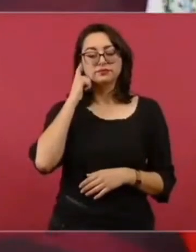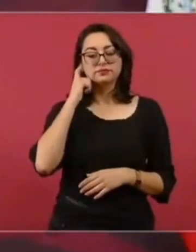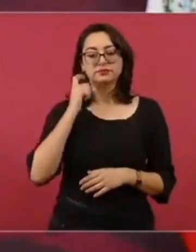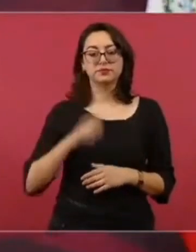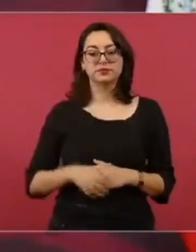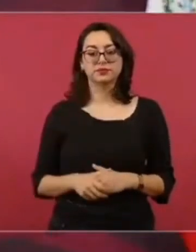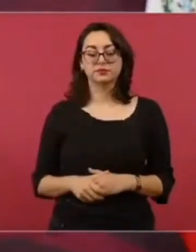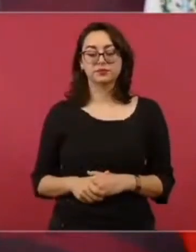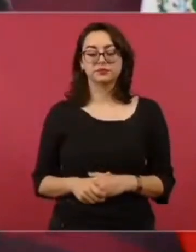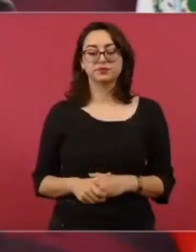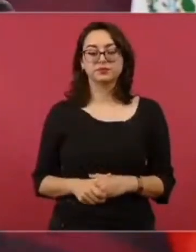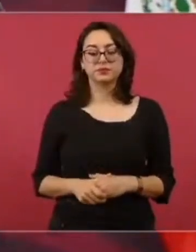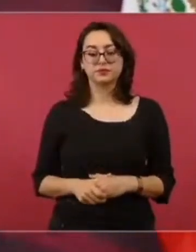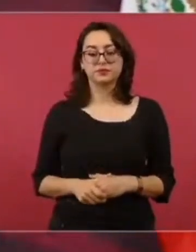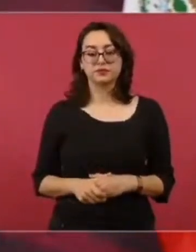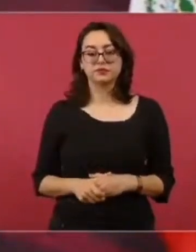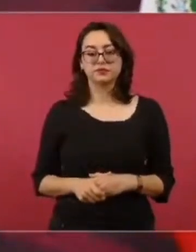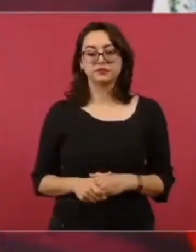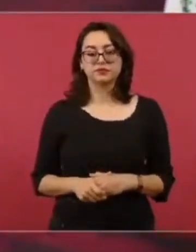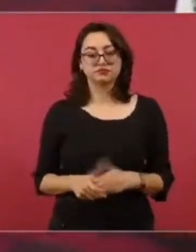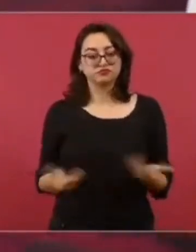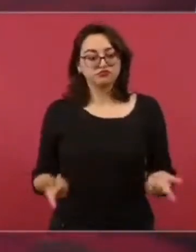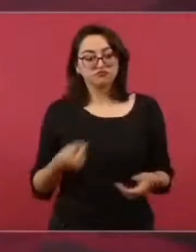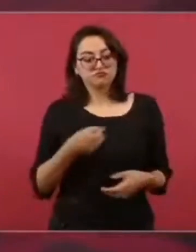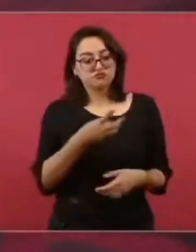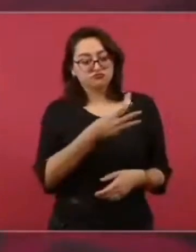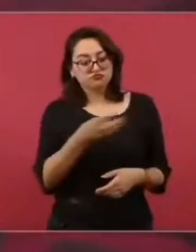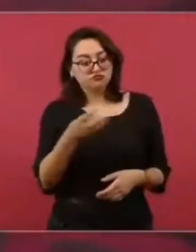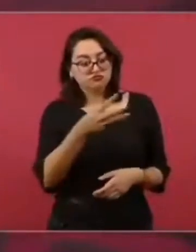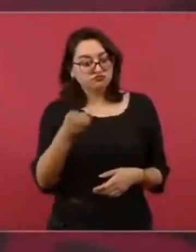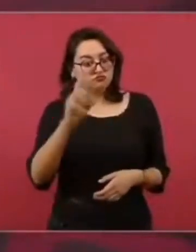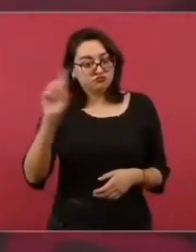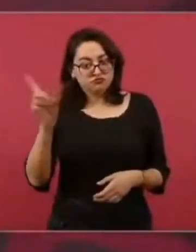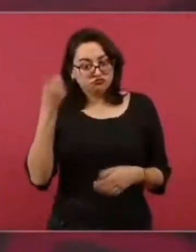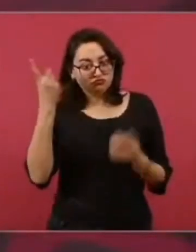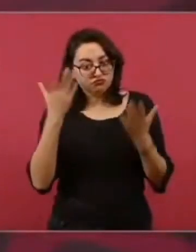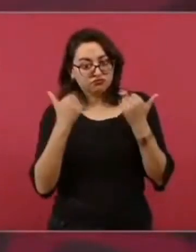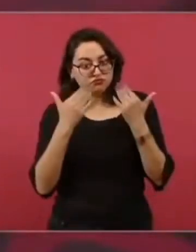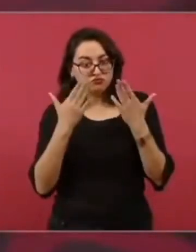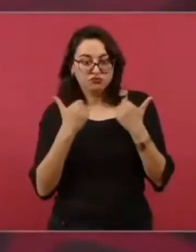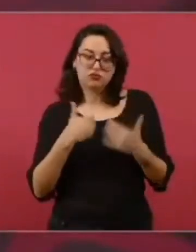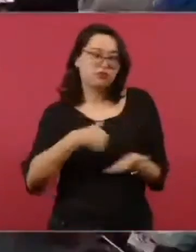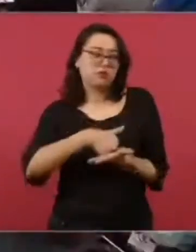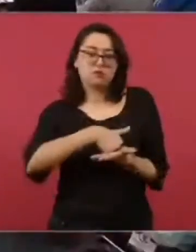si no tienes los $300, no puedes vivir aquí.